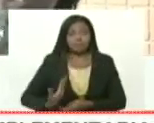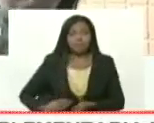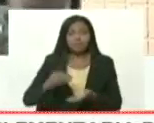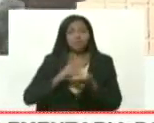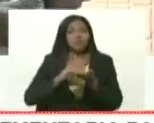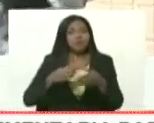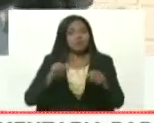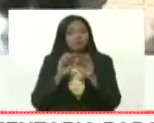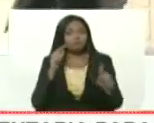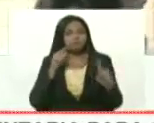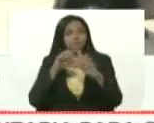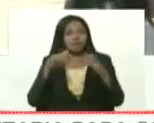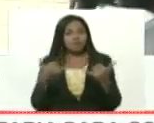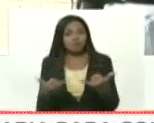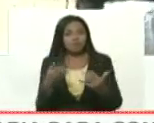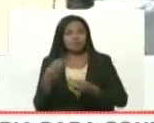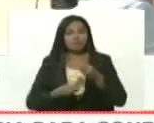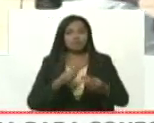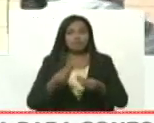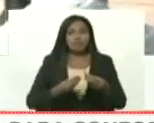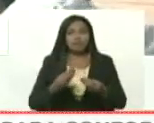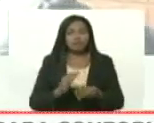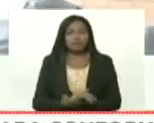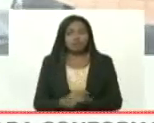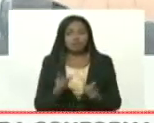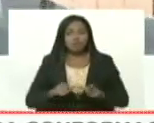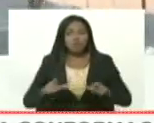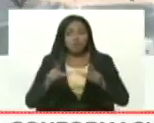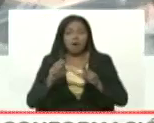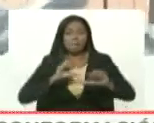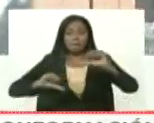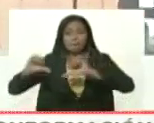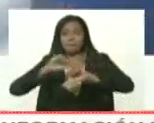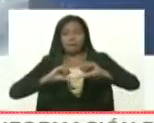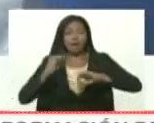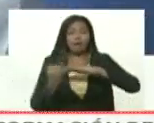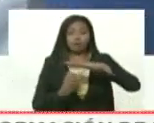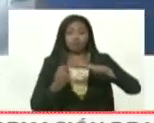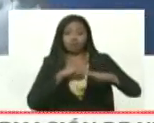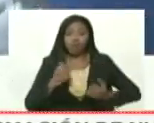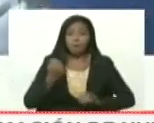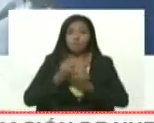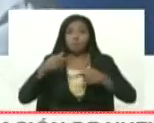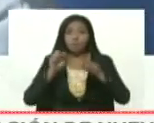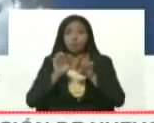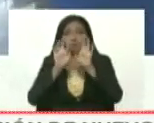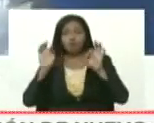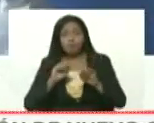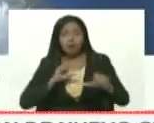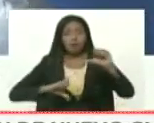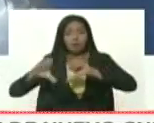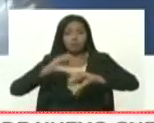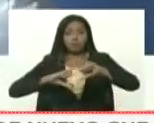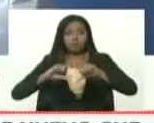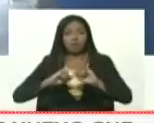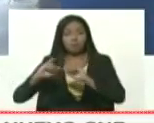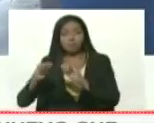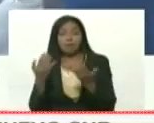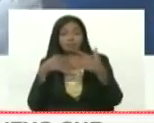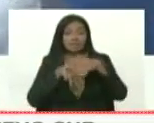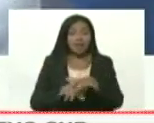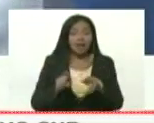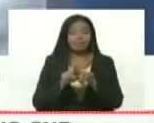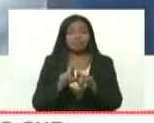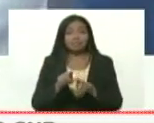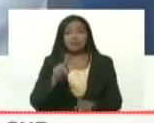ya directa que se ha hecho desde los laboratorios de las instituciones que estamos apoyando y desde el mismo laboratorio de los productores integrales del